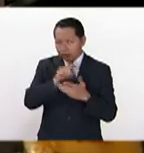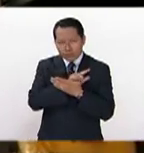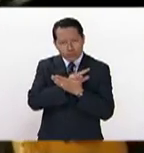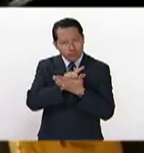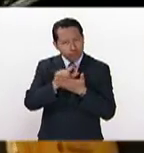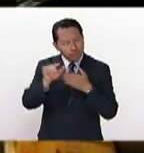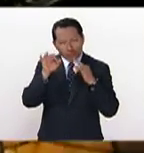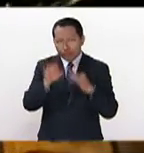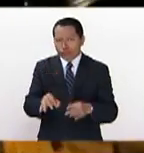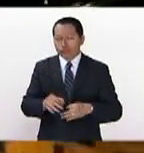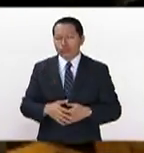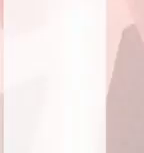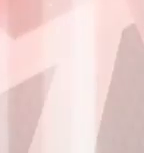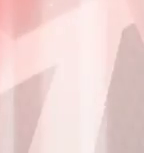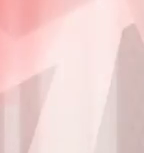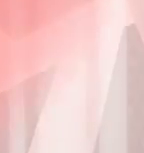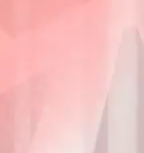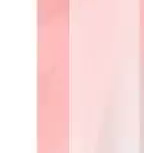de este proceso.